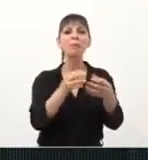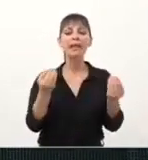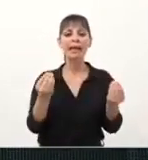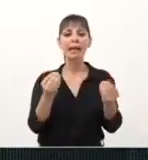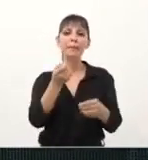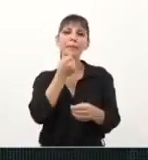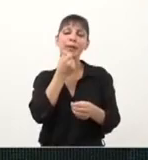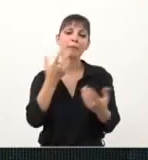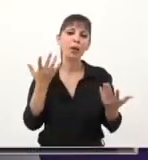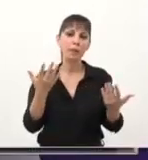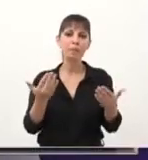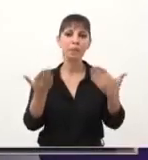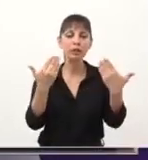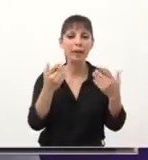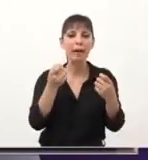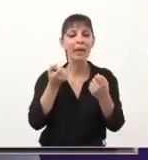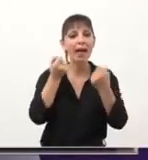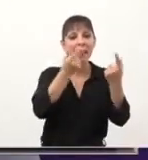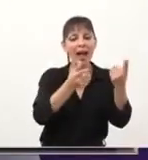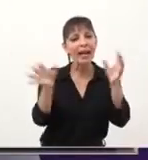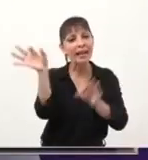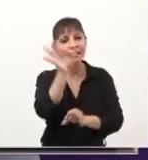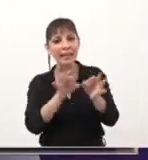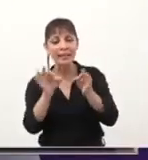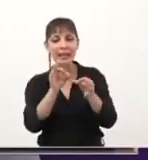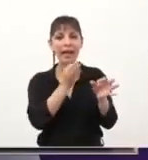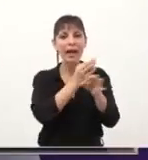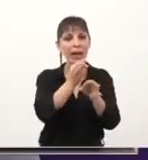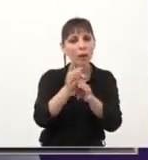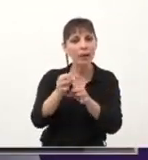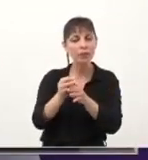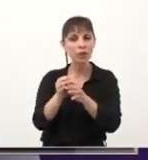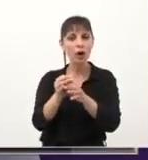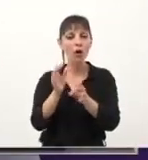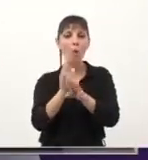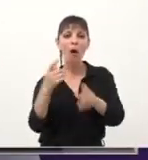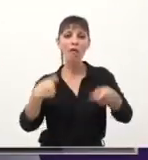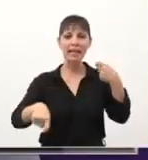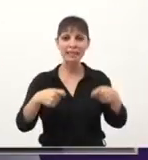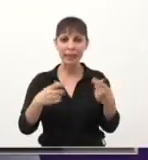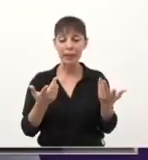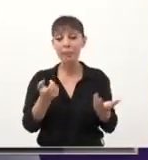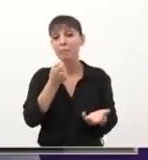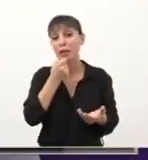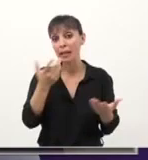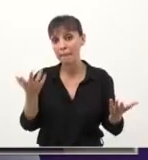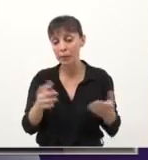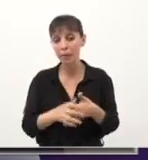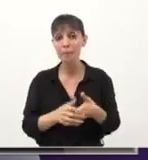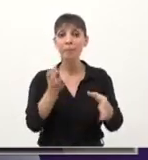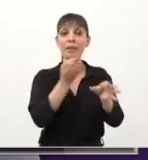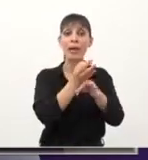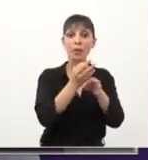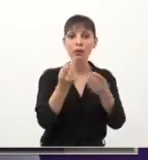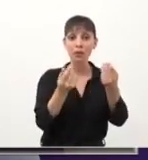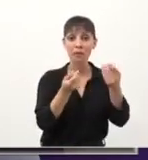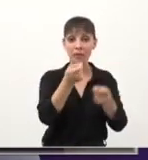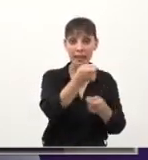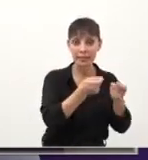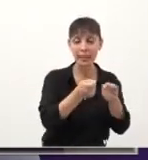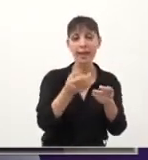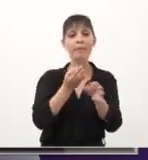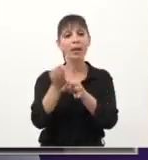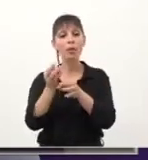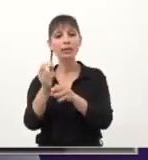ejemplo, de implementar estrategias de educación en habilidades blandas. Esto es, por ejemplo, educación financiera, educación vial